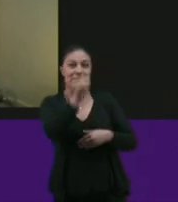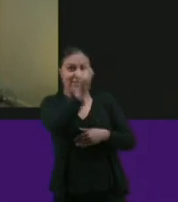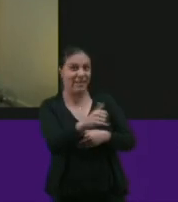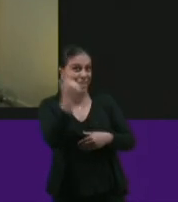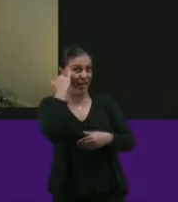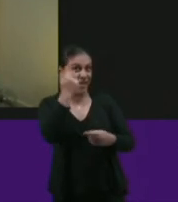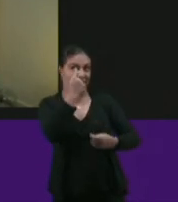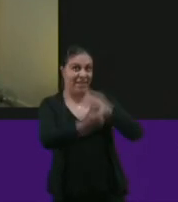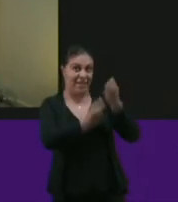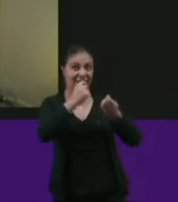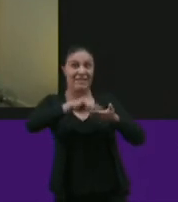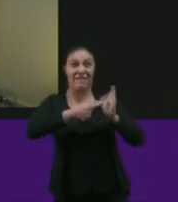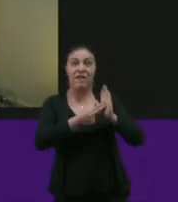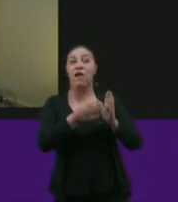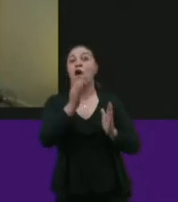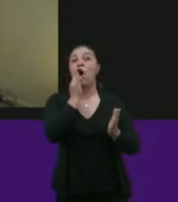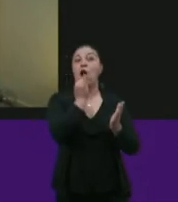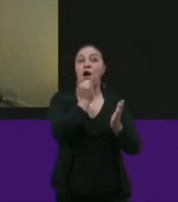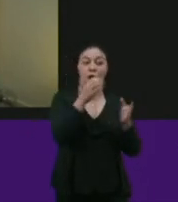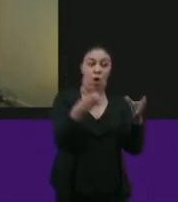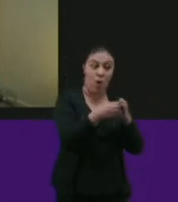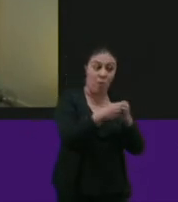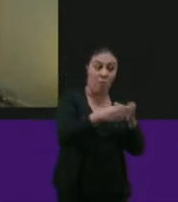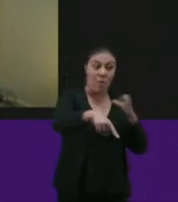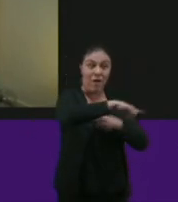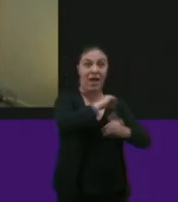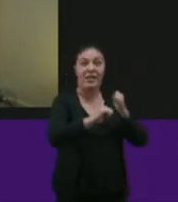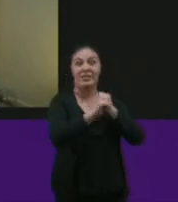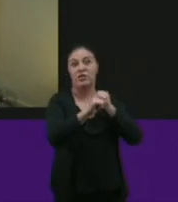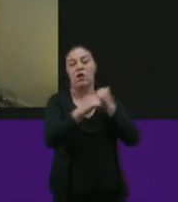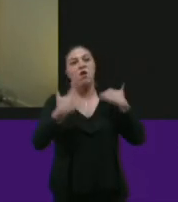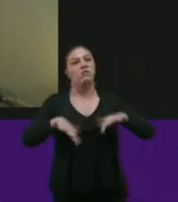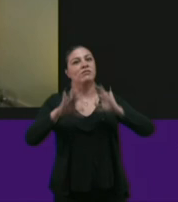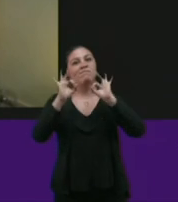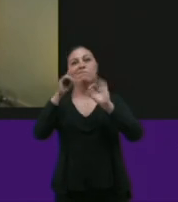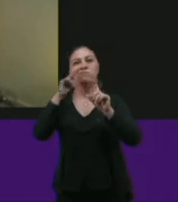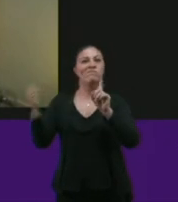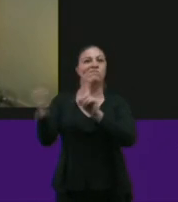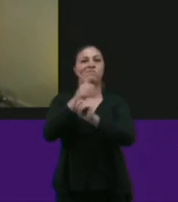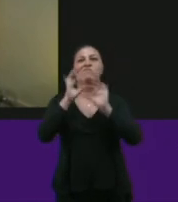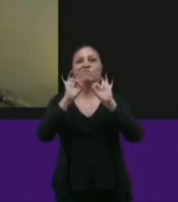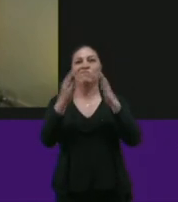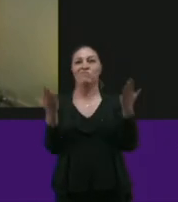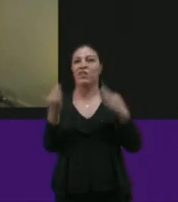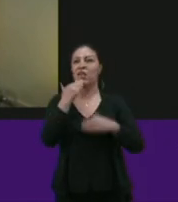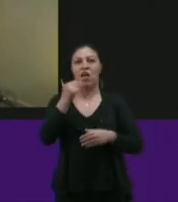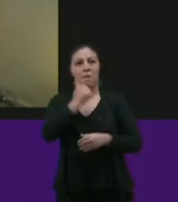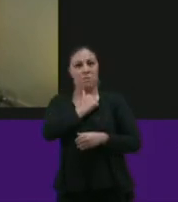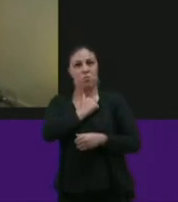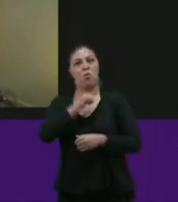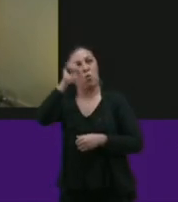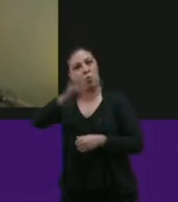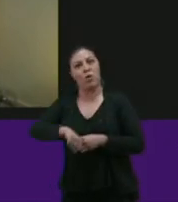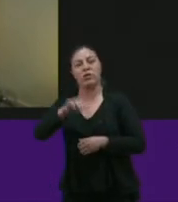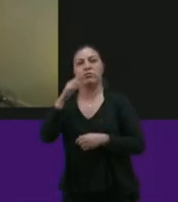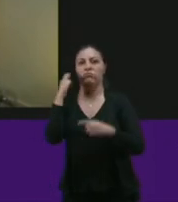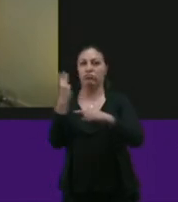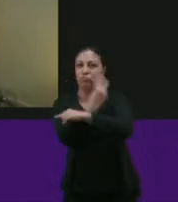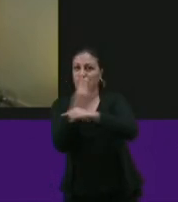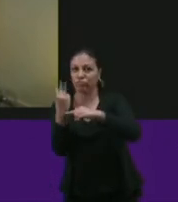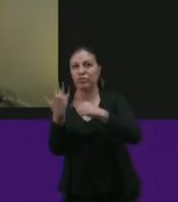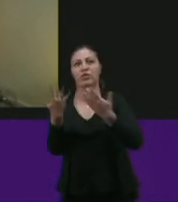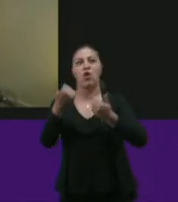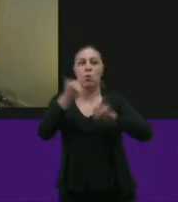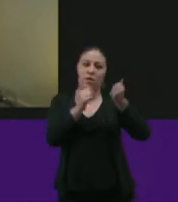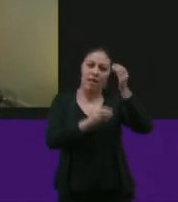junta asesora es una forma de tener eso, ¿sí? Por ejemplo, ir haciendo tu network, diversificando los temas que